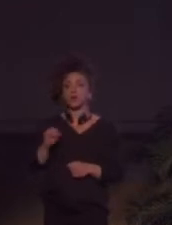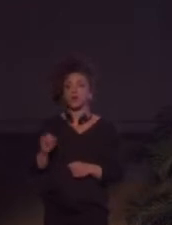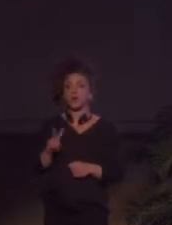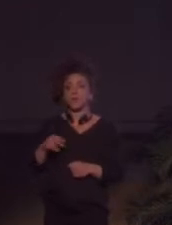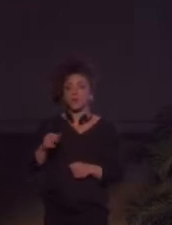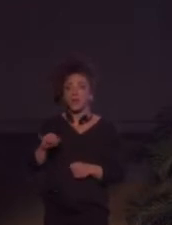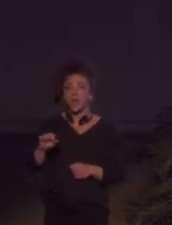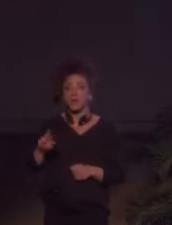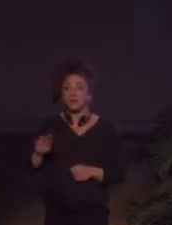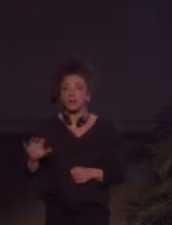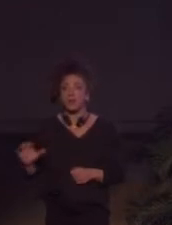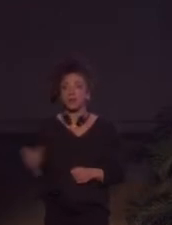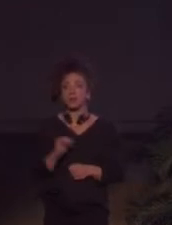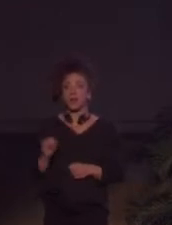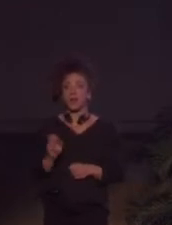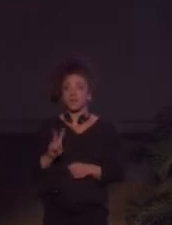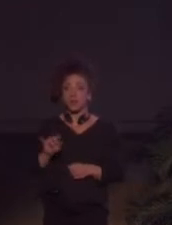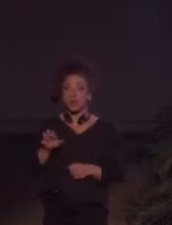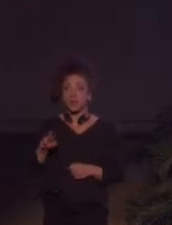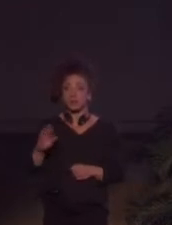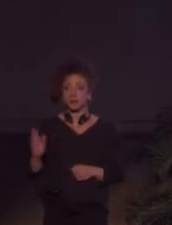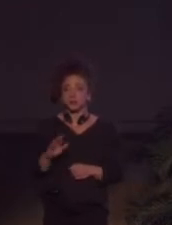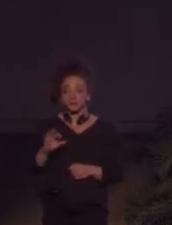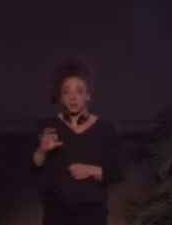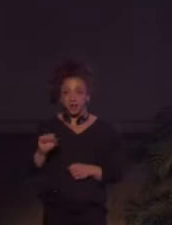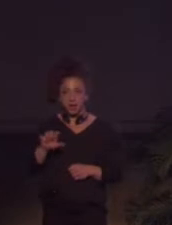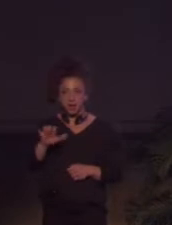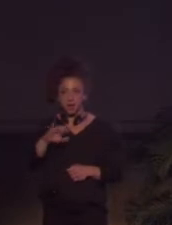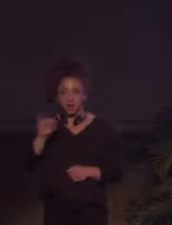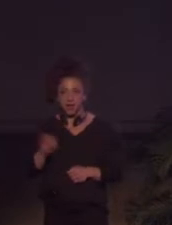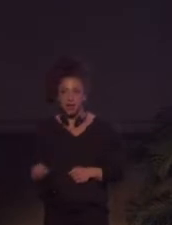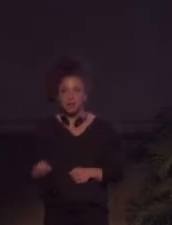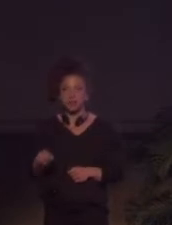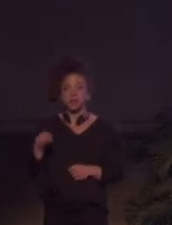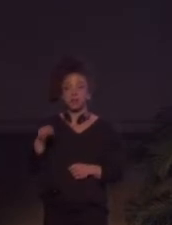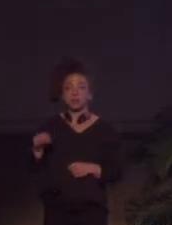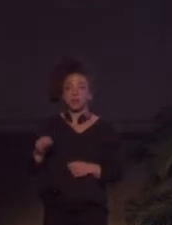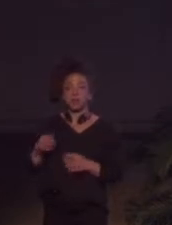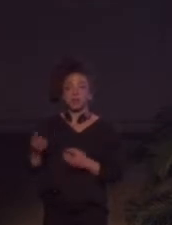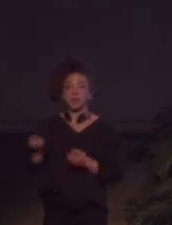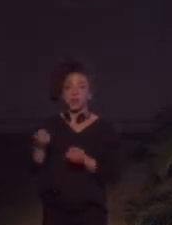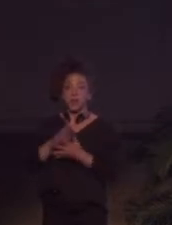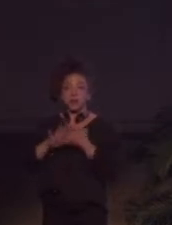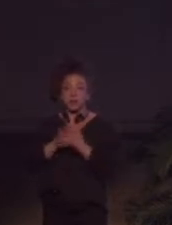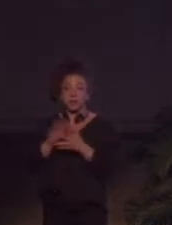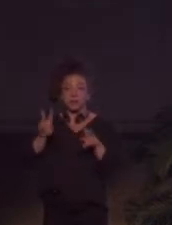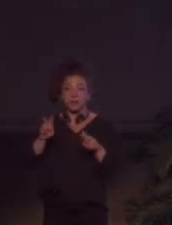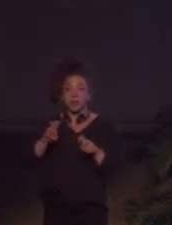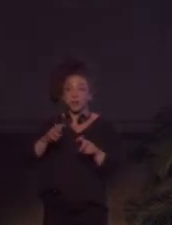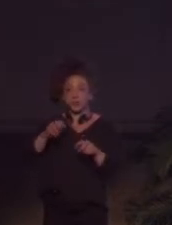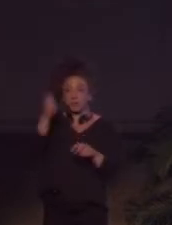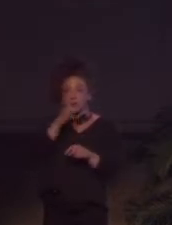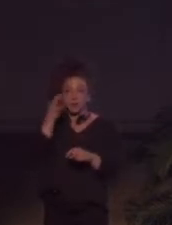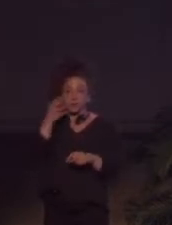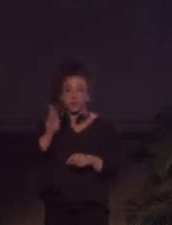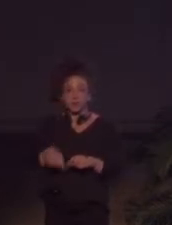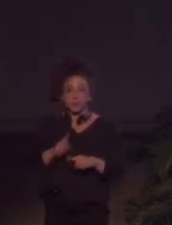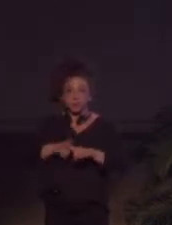Carrascosa, Javier Sáez, Carmen Romero Bachiller, que nos presentó El eje del mal es heterosexual. Es decir, hubo una confluencia